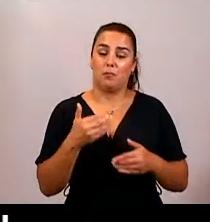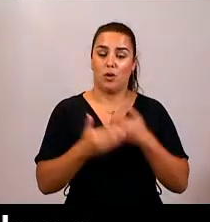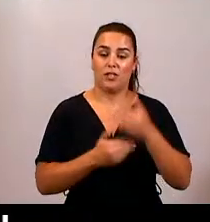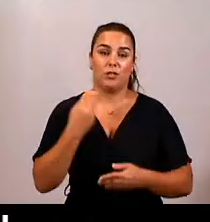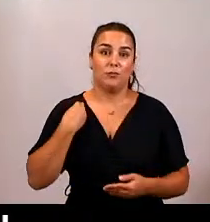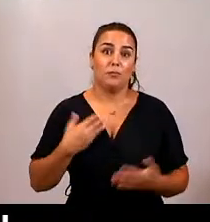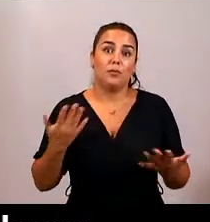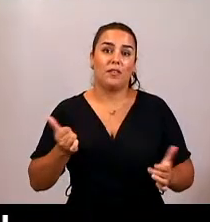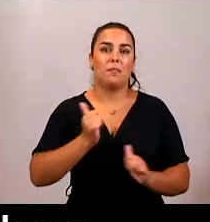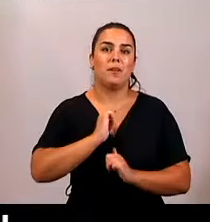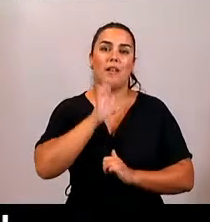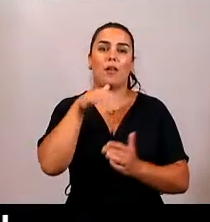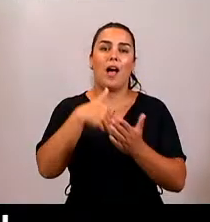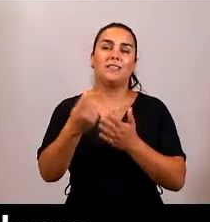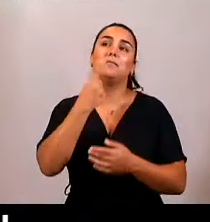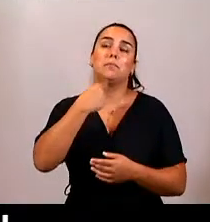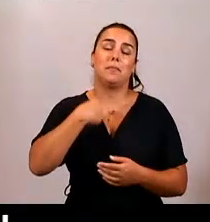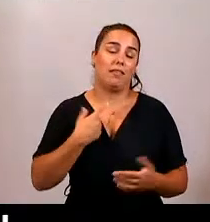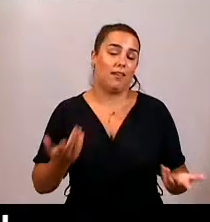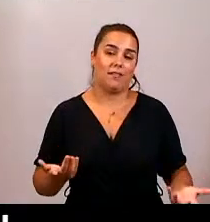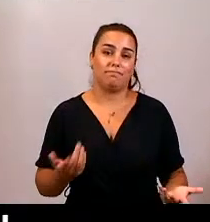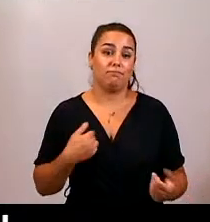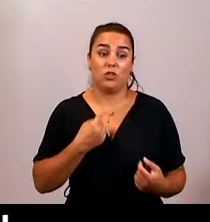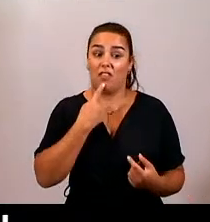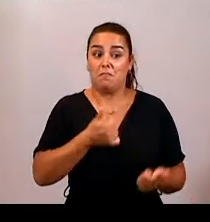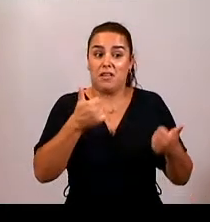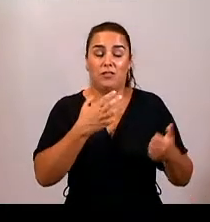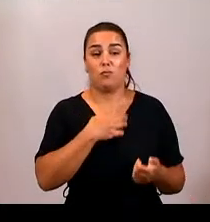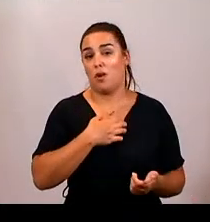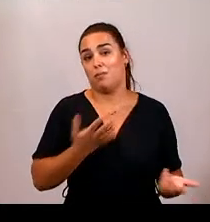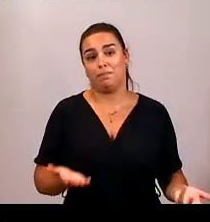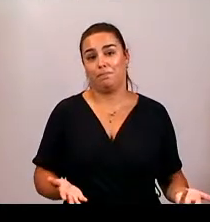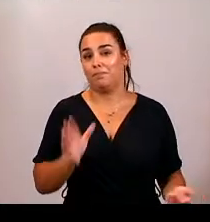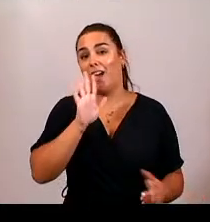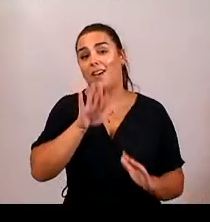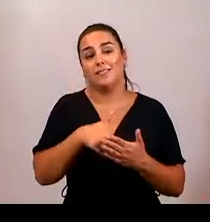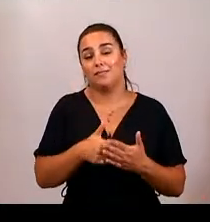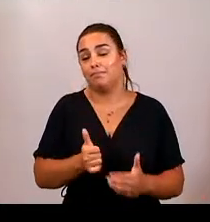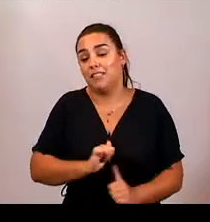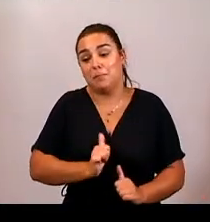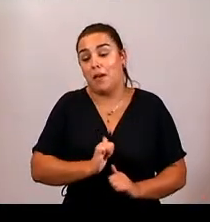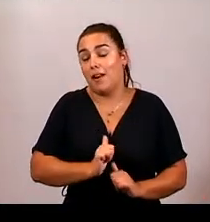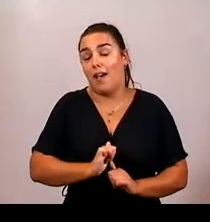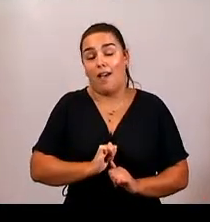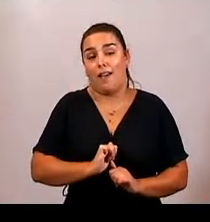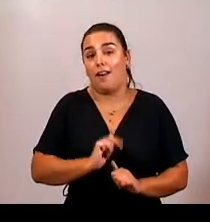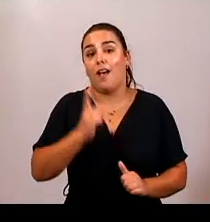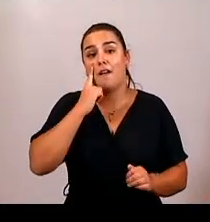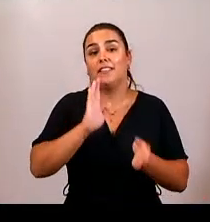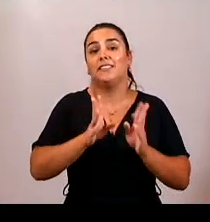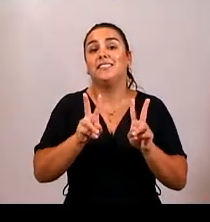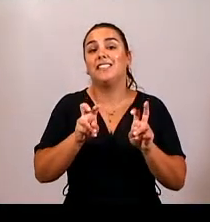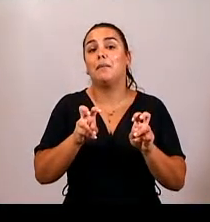estamos esperando las indicaciones. No podemos decir nada más, esperar que nos digan cómo va a tratarse el tema.